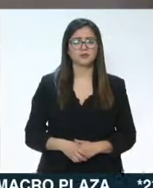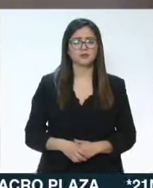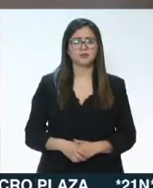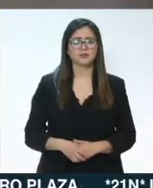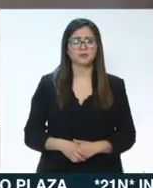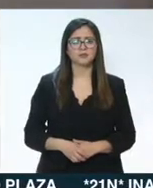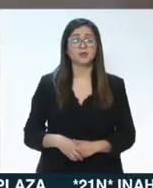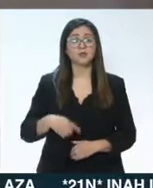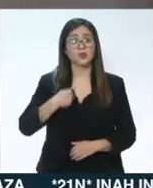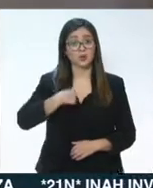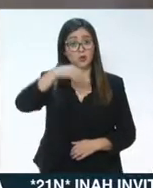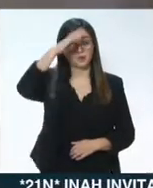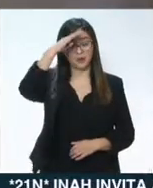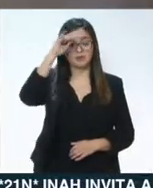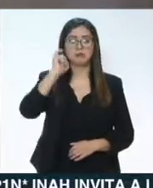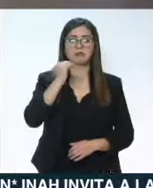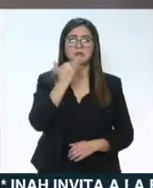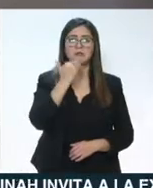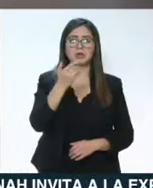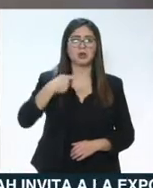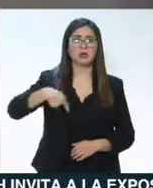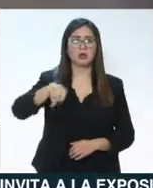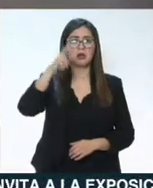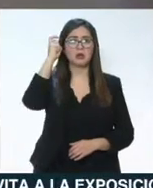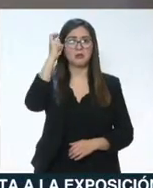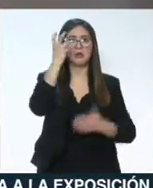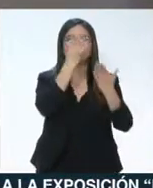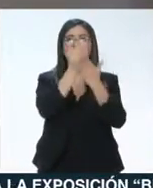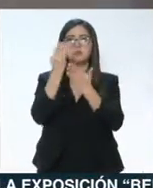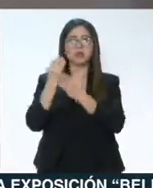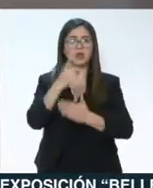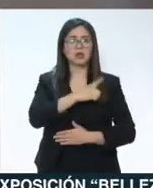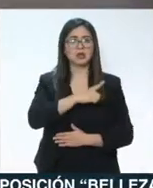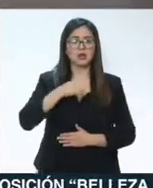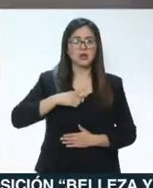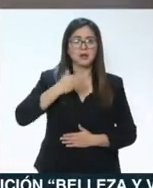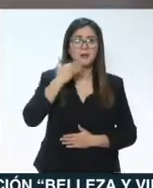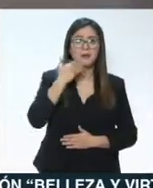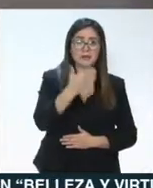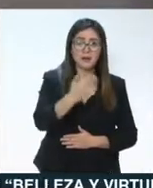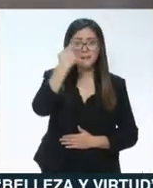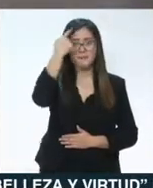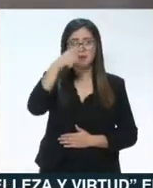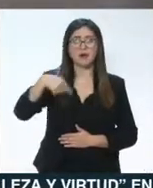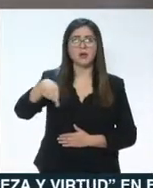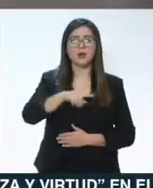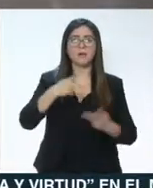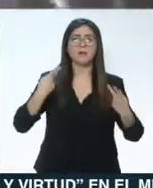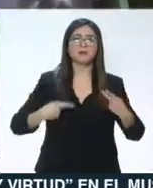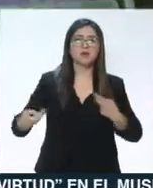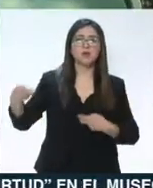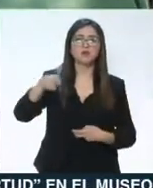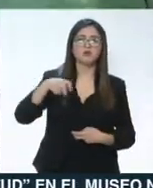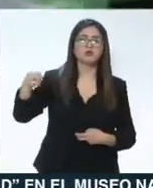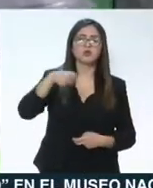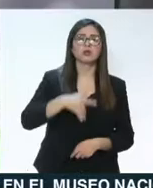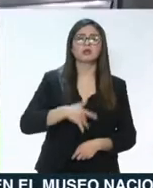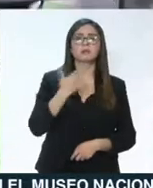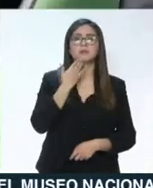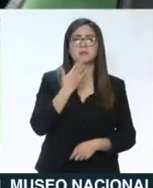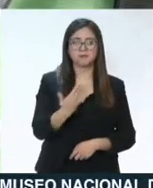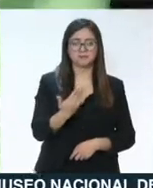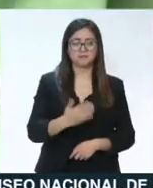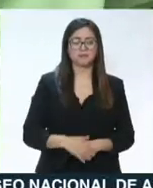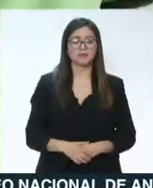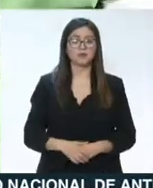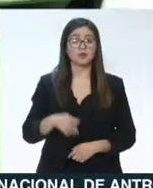en buenas condiciones las unidades, más que nada para dar el servicio bien. Si bien su